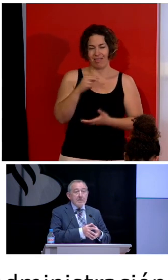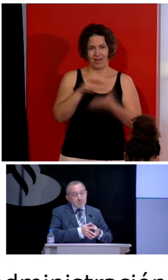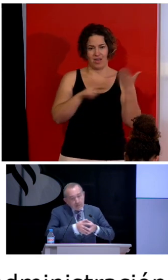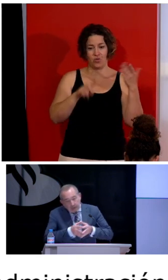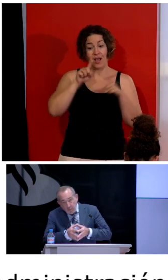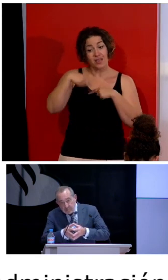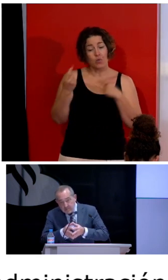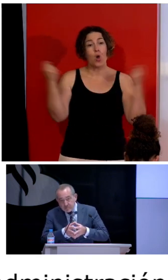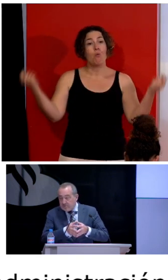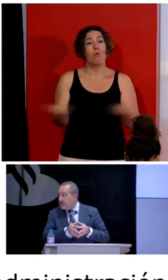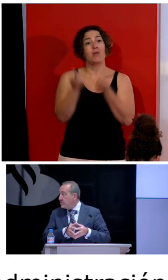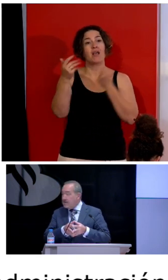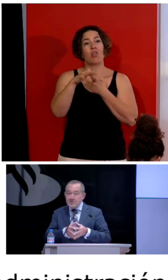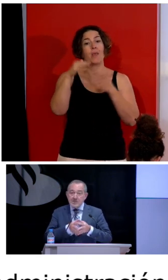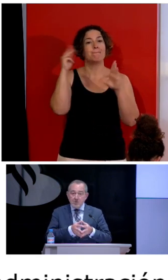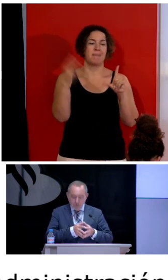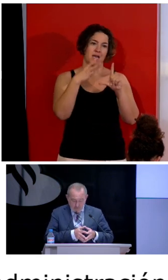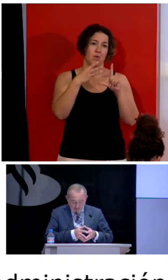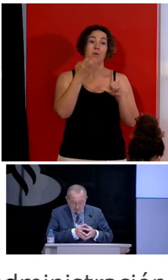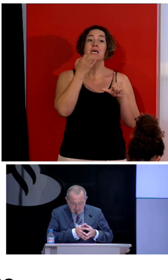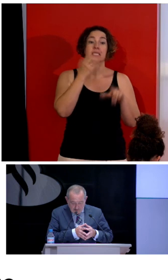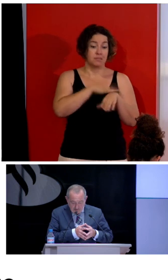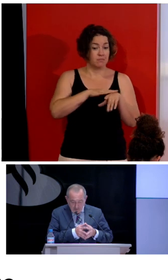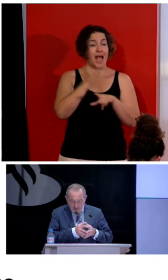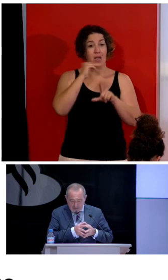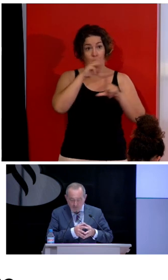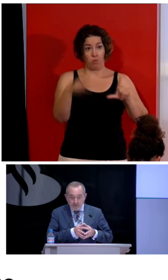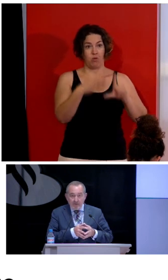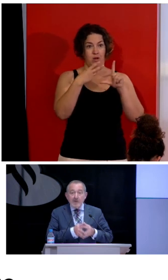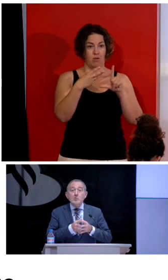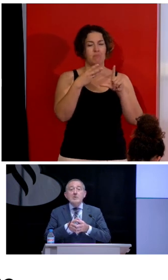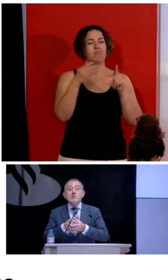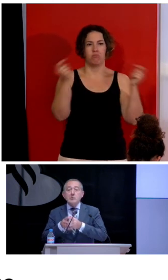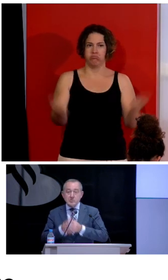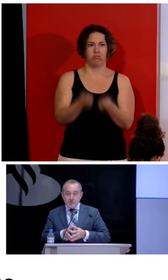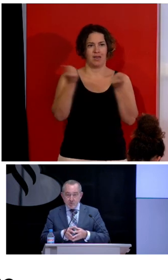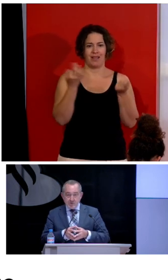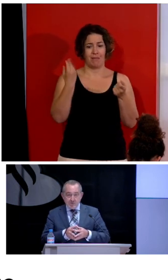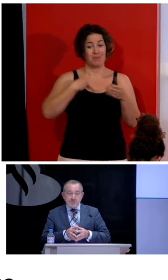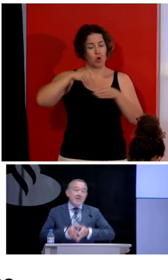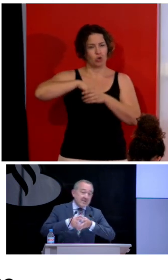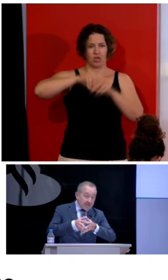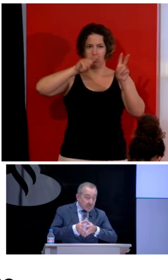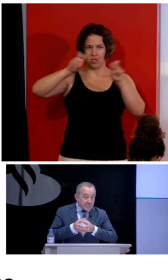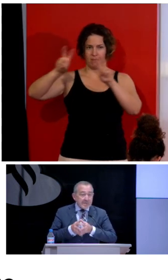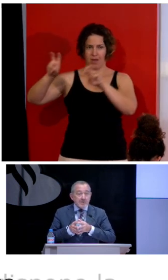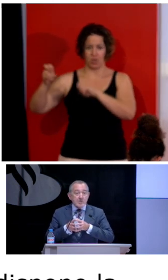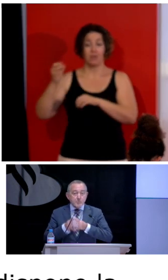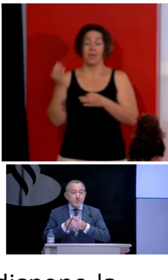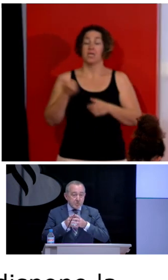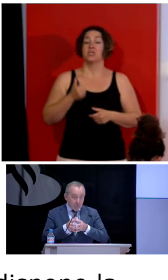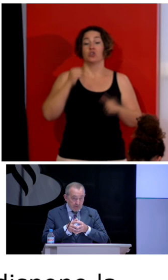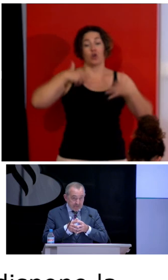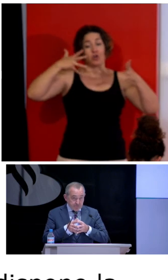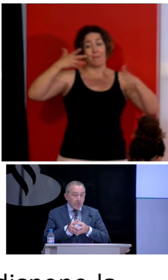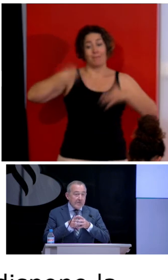publiquen en la web, si dispone esa administración web, que se publiquen en esa web, el contenido de los mismos. Es más, sería recomendable que los